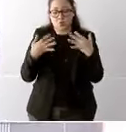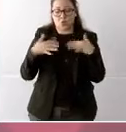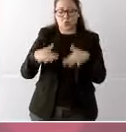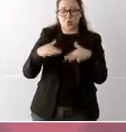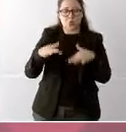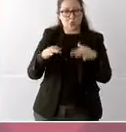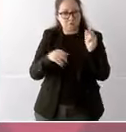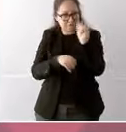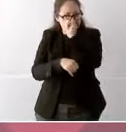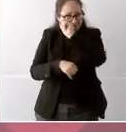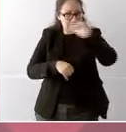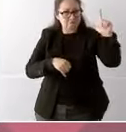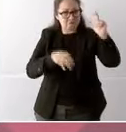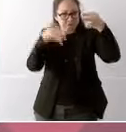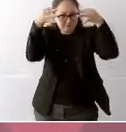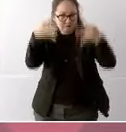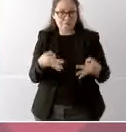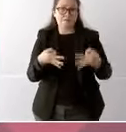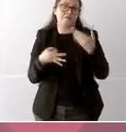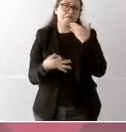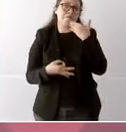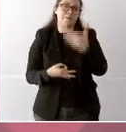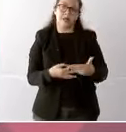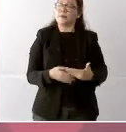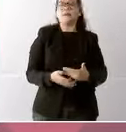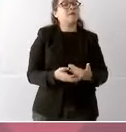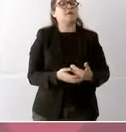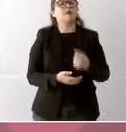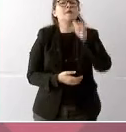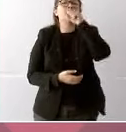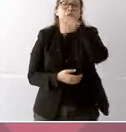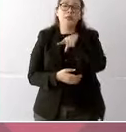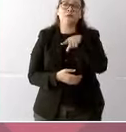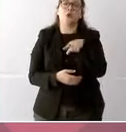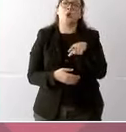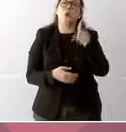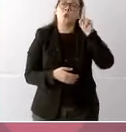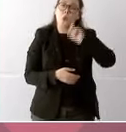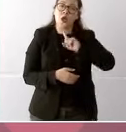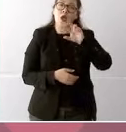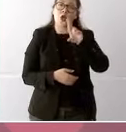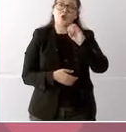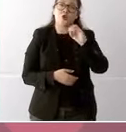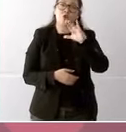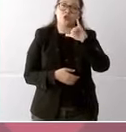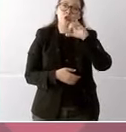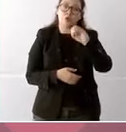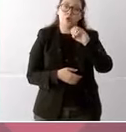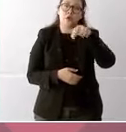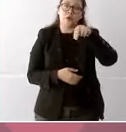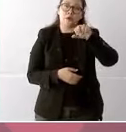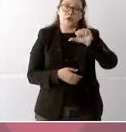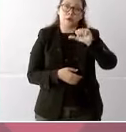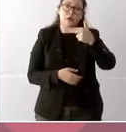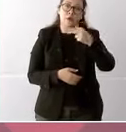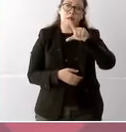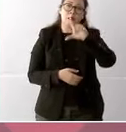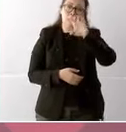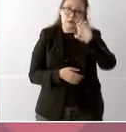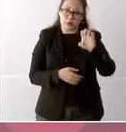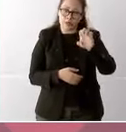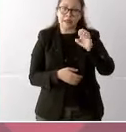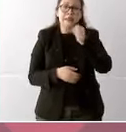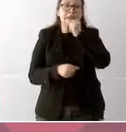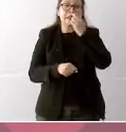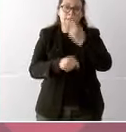ejemplar, de primera, lo mismo que Rocío Nale, la secretaria